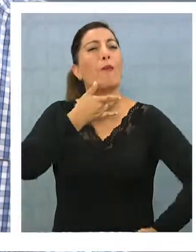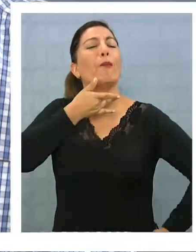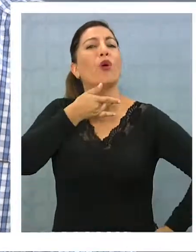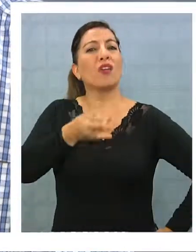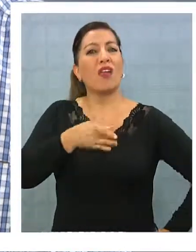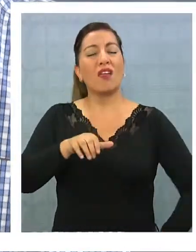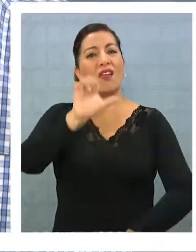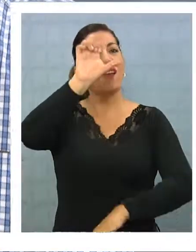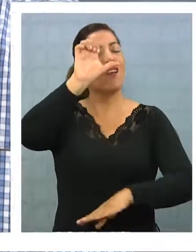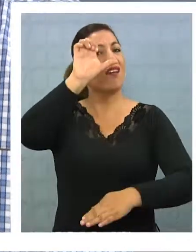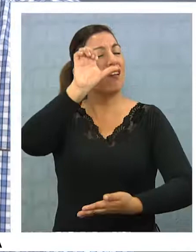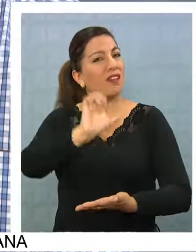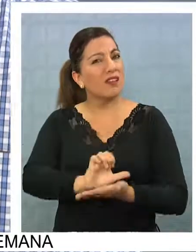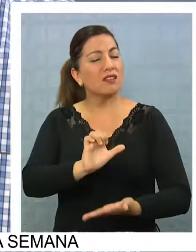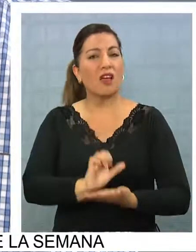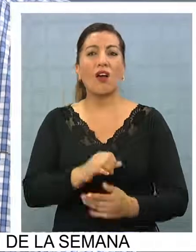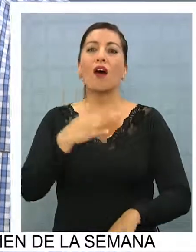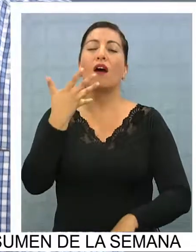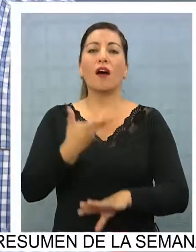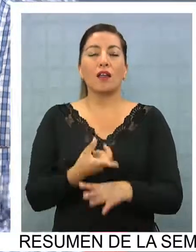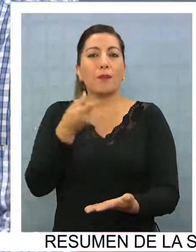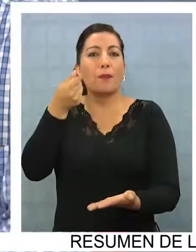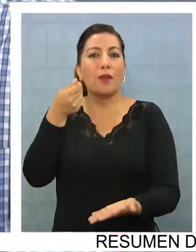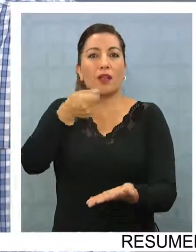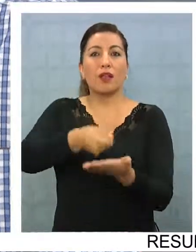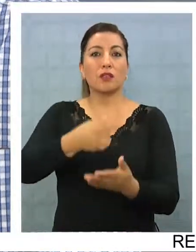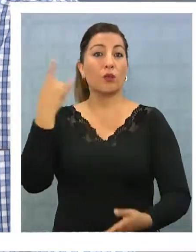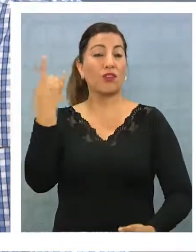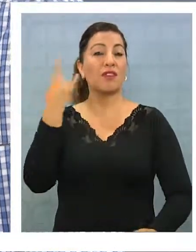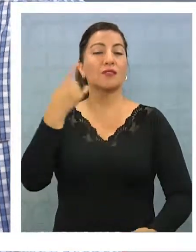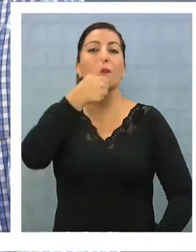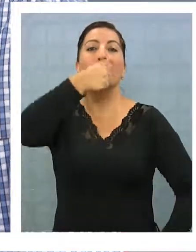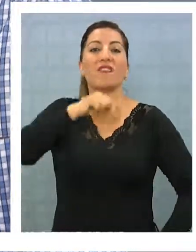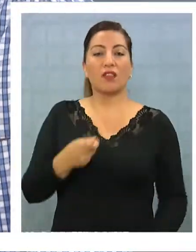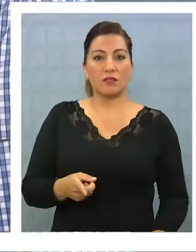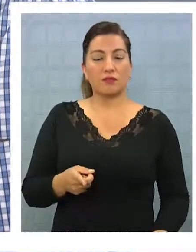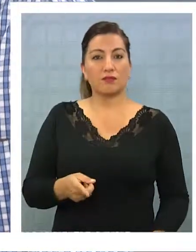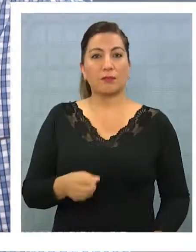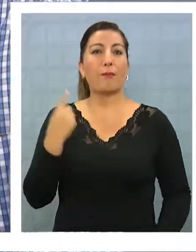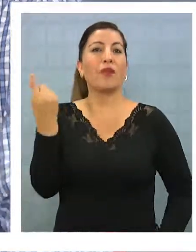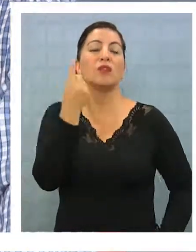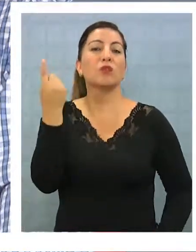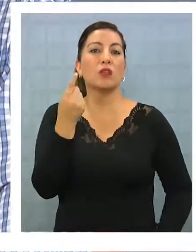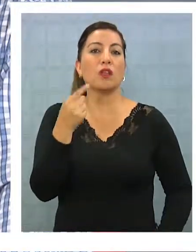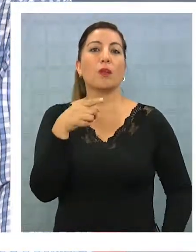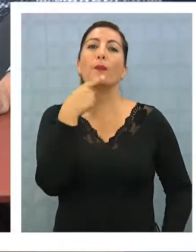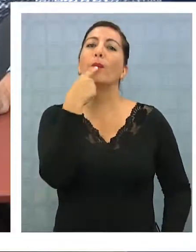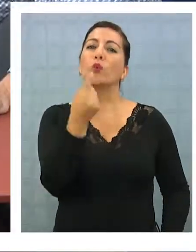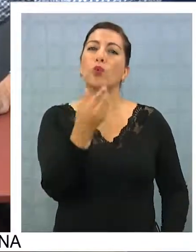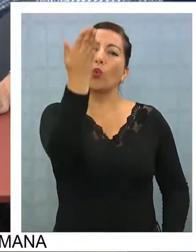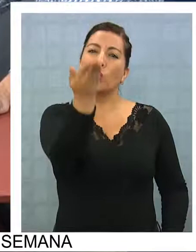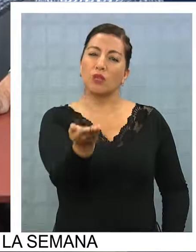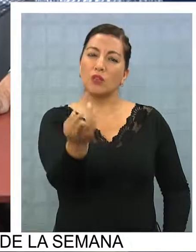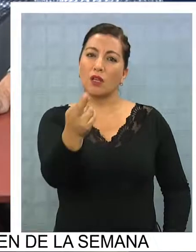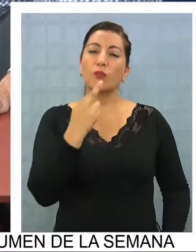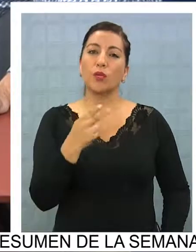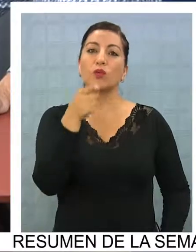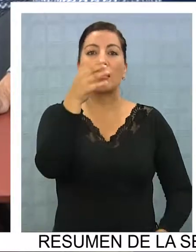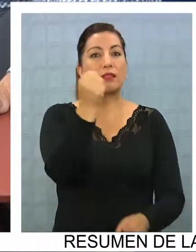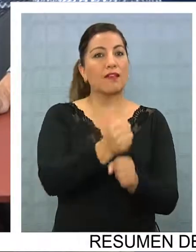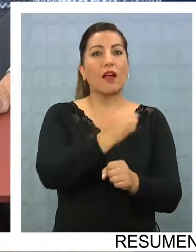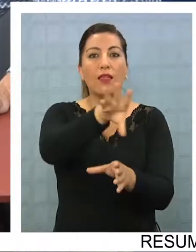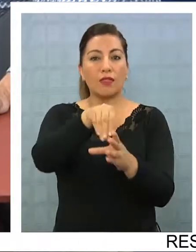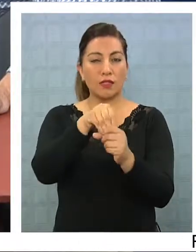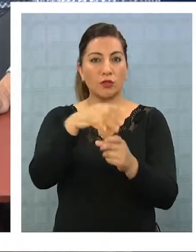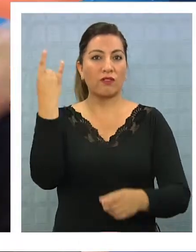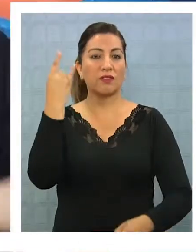qué el Estado tiene que poner recursos en universidades privadas, digamos? ¿Qué responde usted a eso? ¿Usted trabaja en una universidad privada,